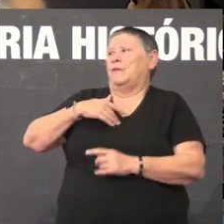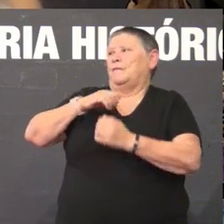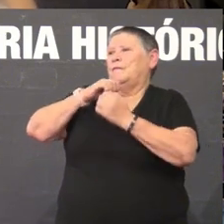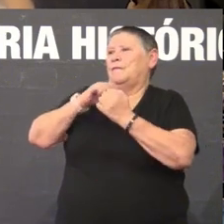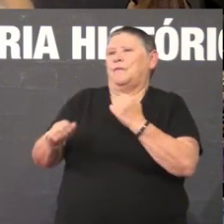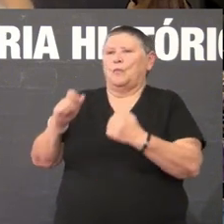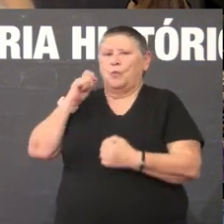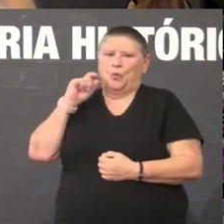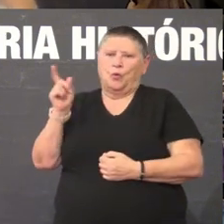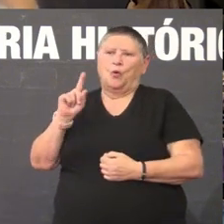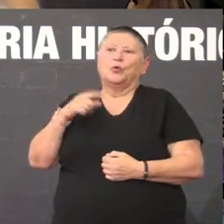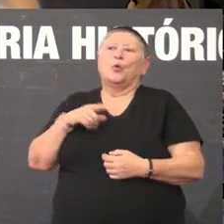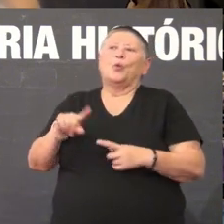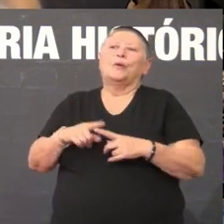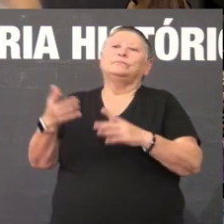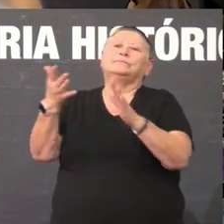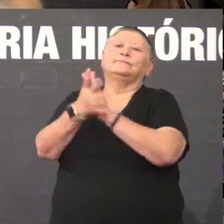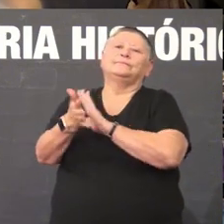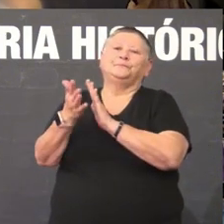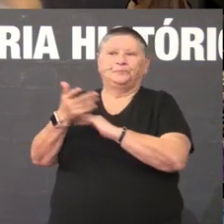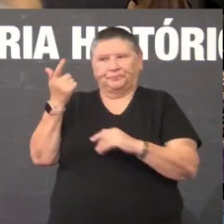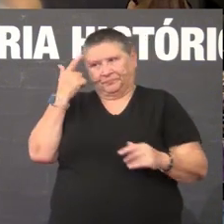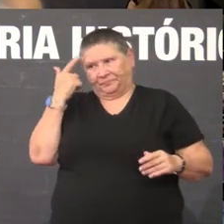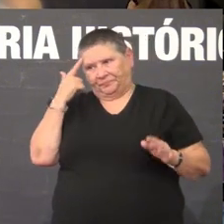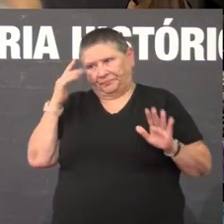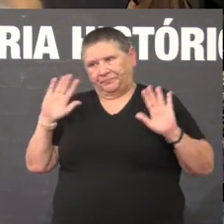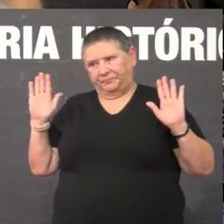no era ninguna otra.